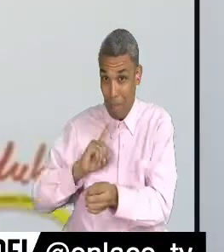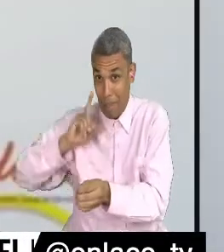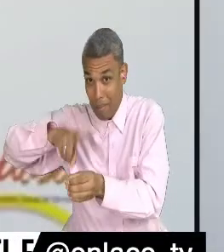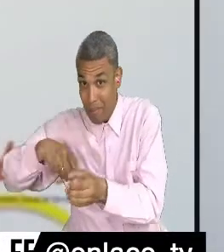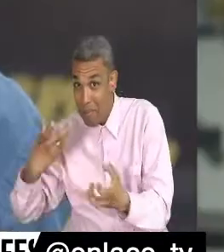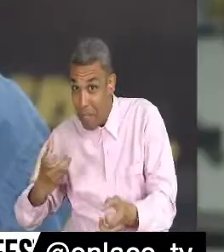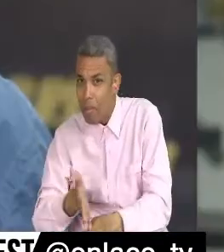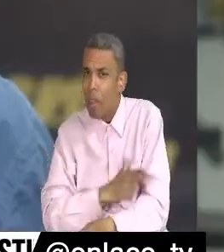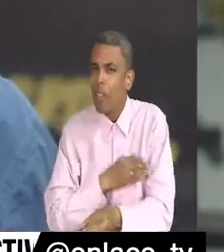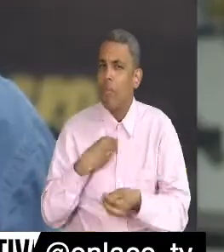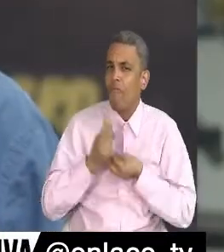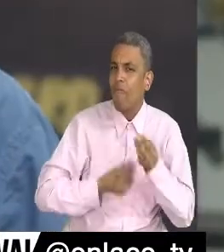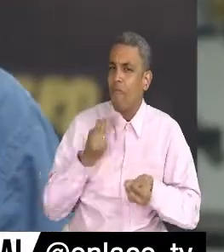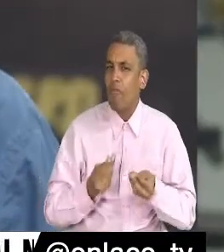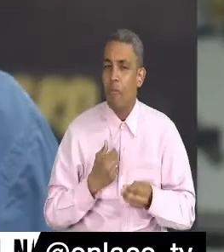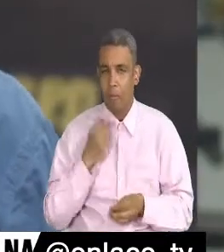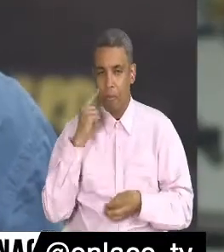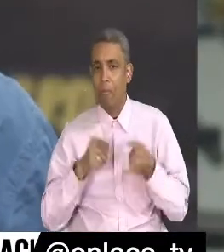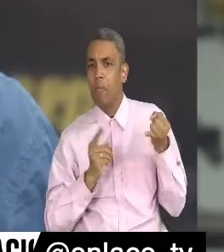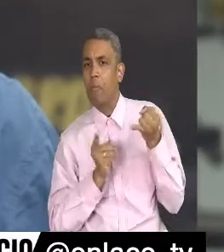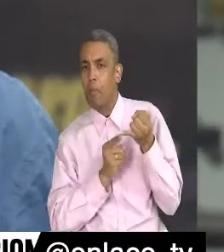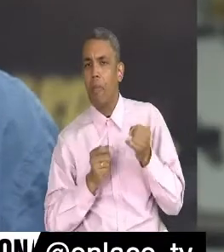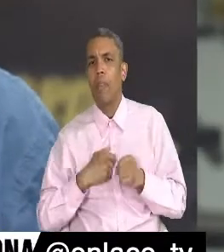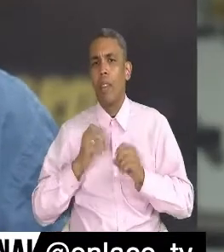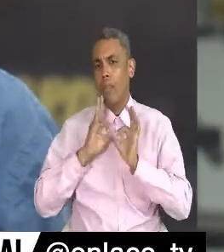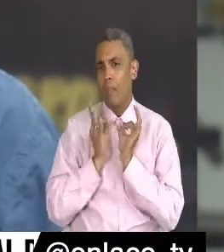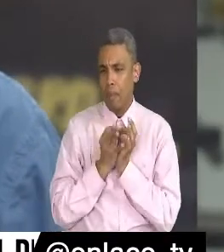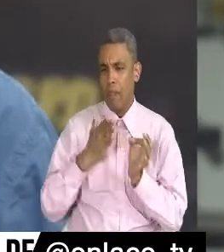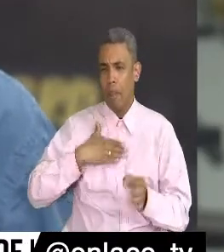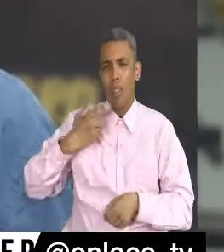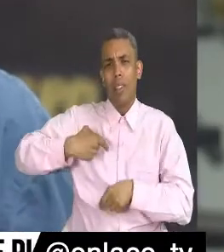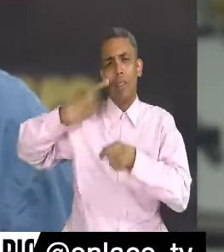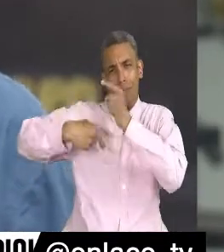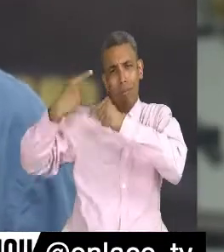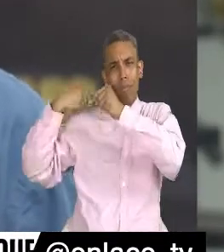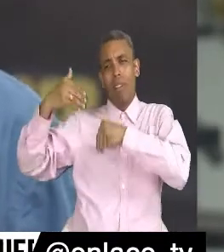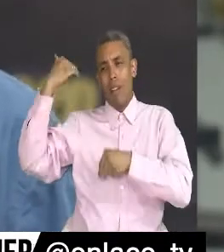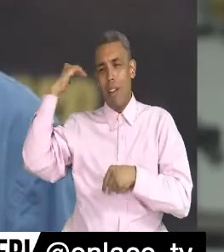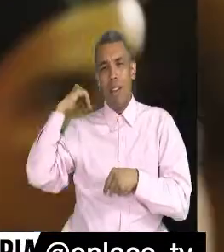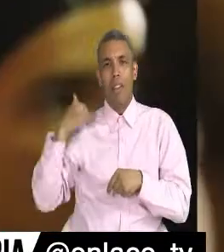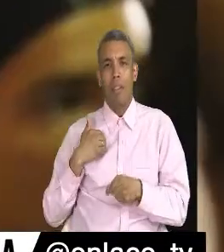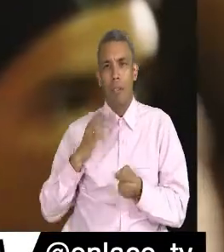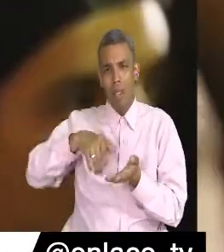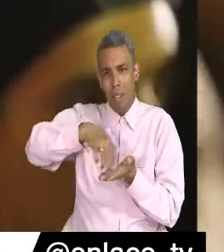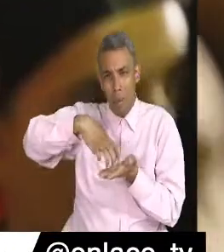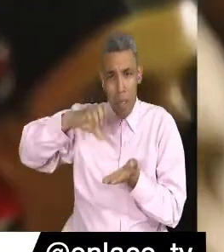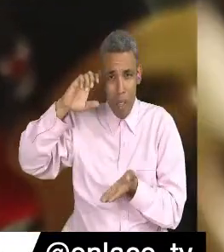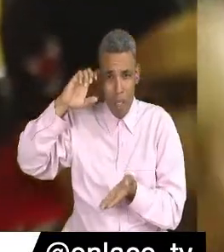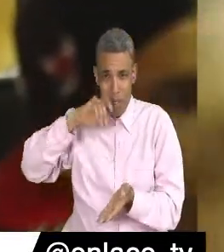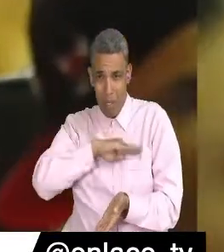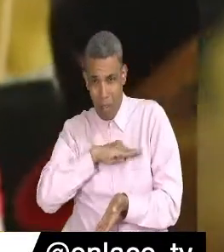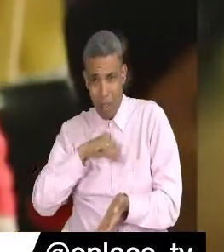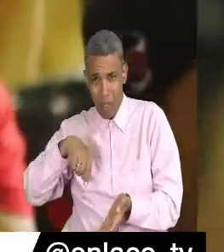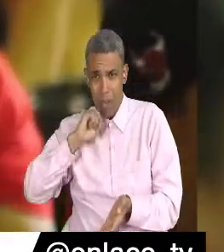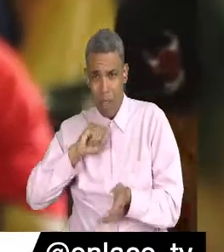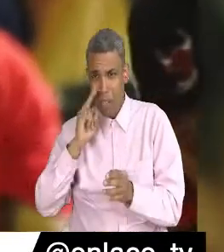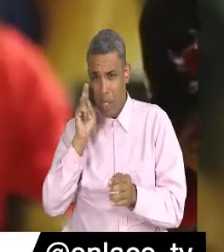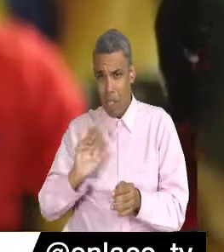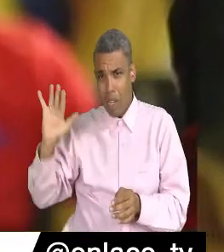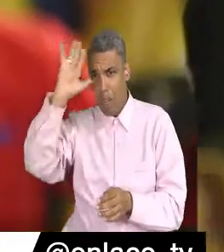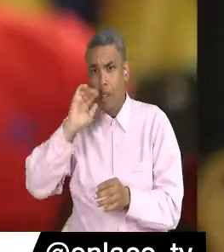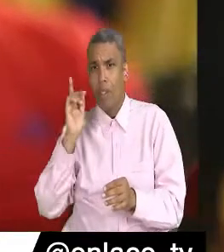aplicar. Tener un núcleo familiar, no haber recibido subsidio por parte del gobierno departamental, municipal ni nacional y no